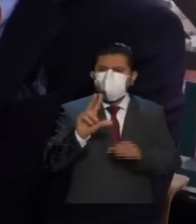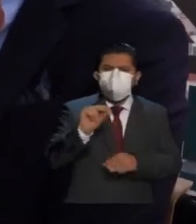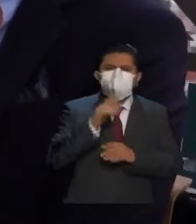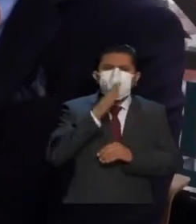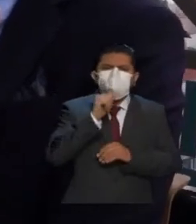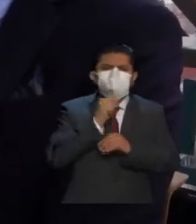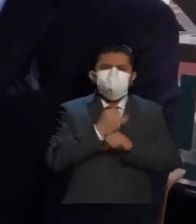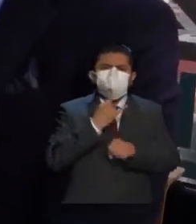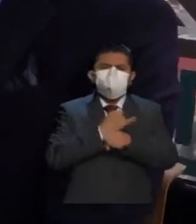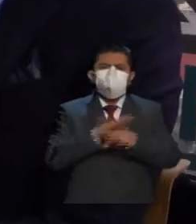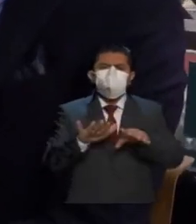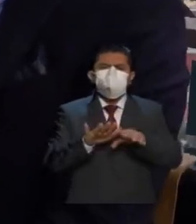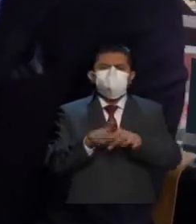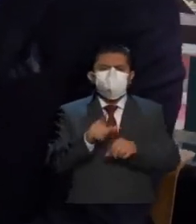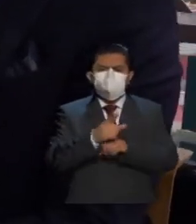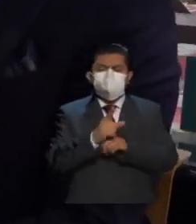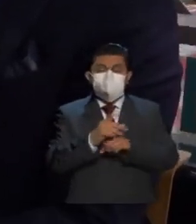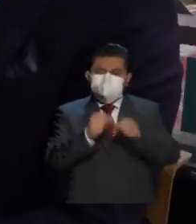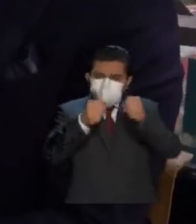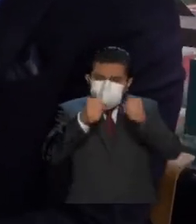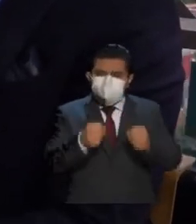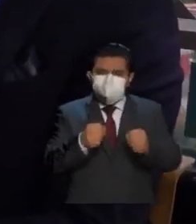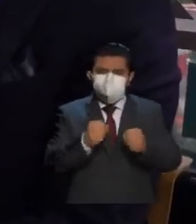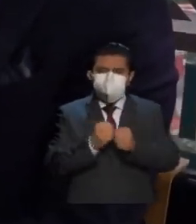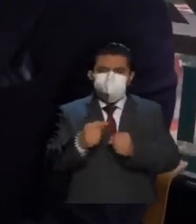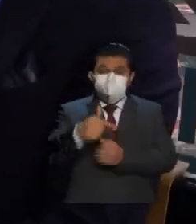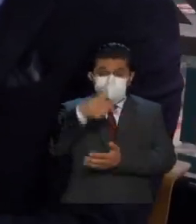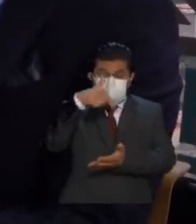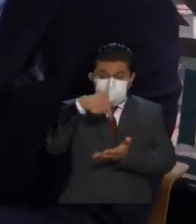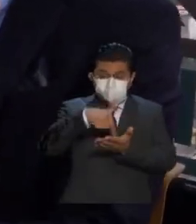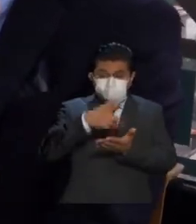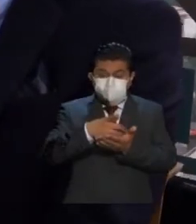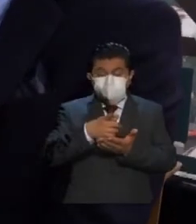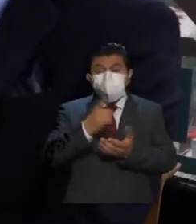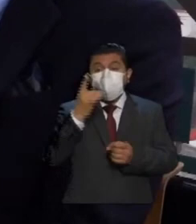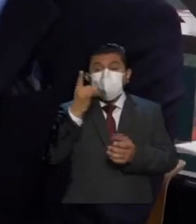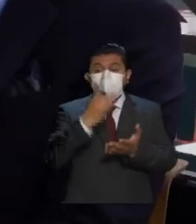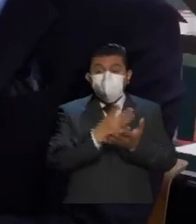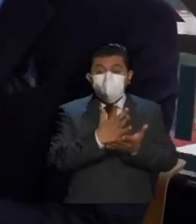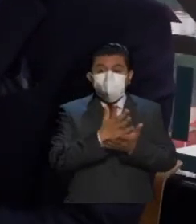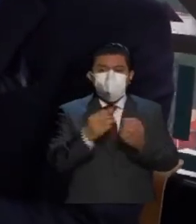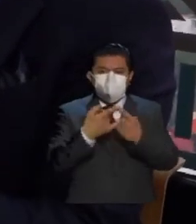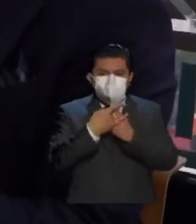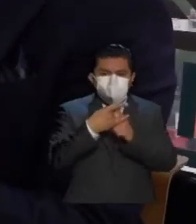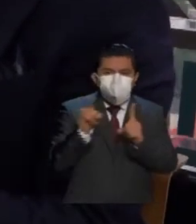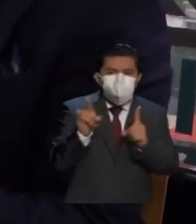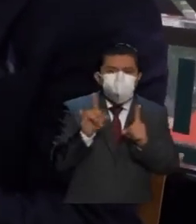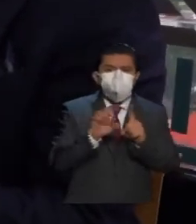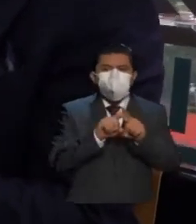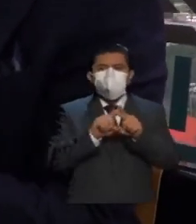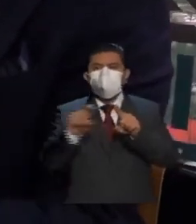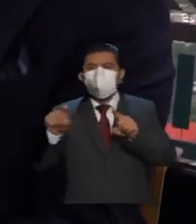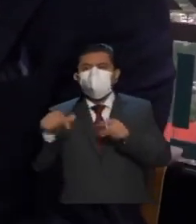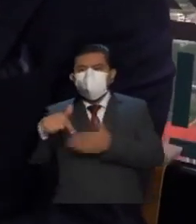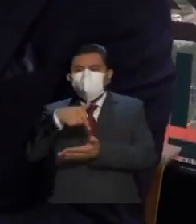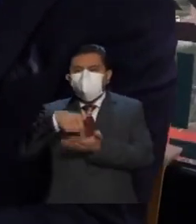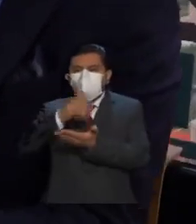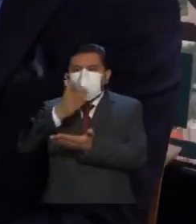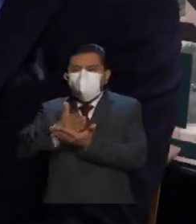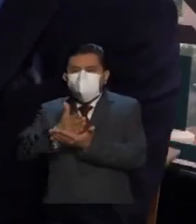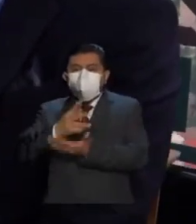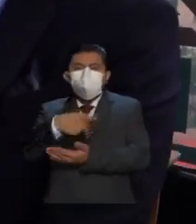se pueden abrir en las estaciones o en una emergencia. Personal especializado tiene la manera como abrirlos. Pero un